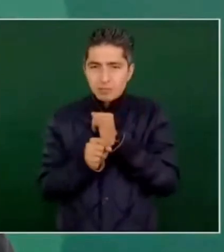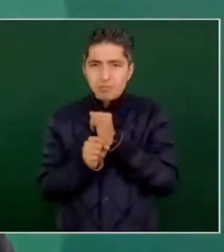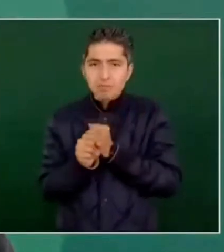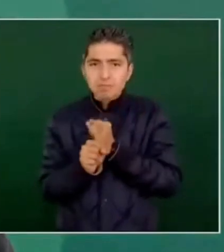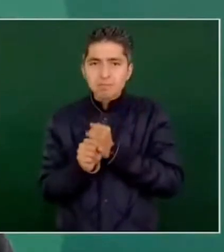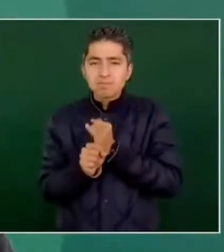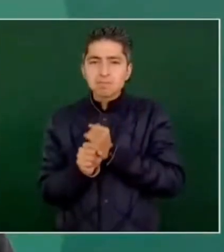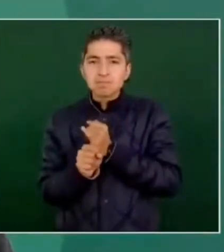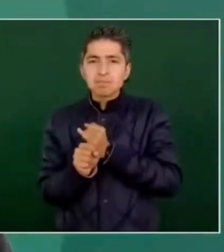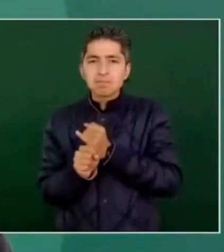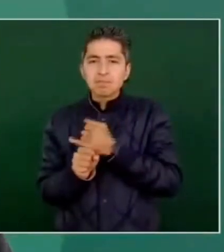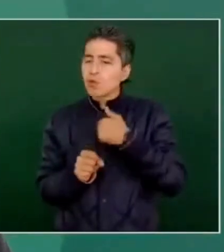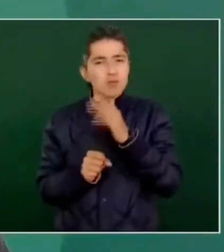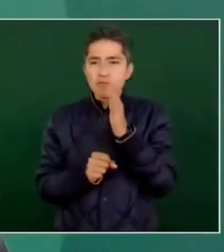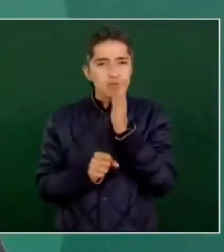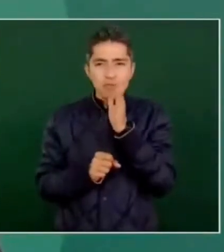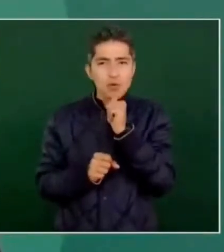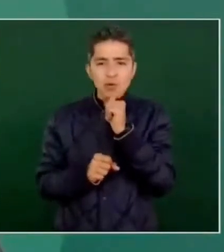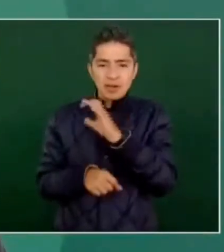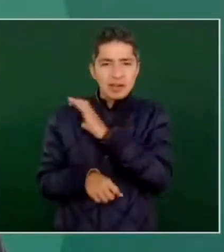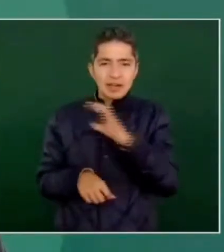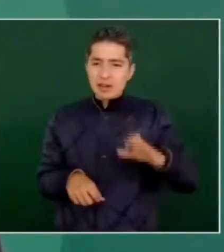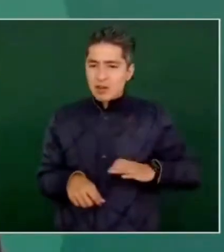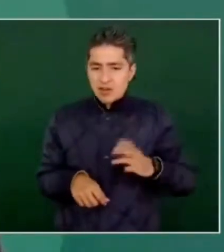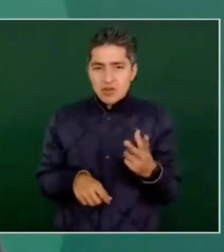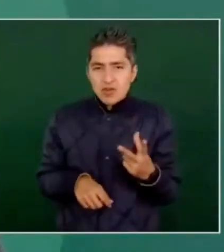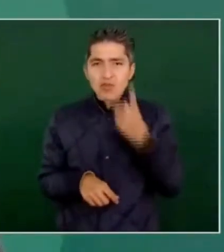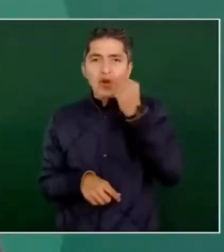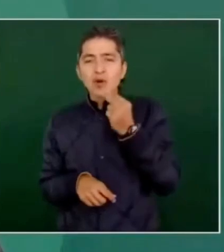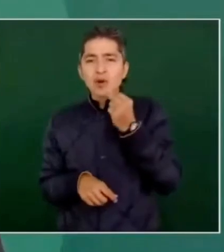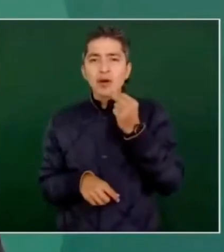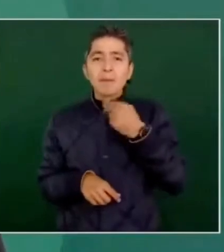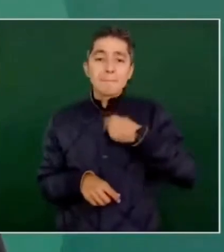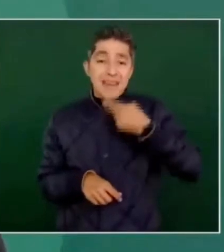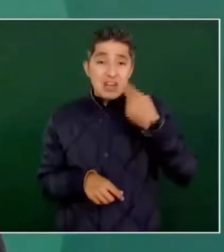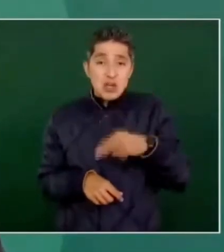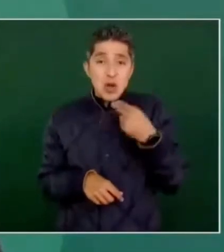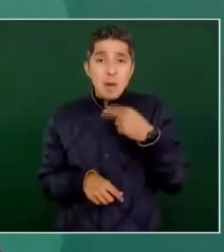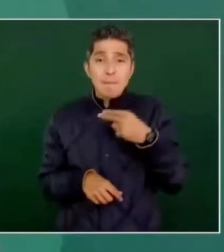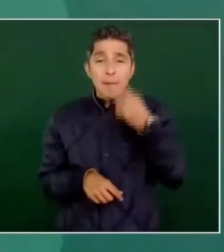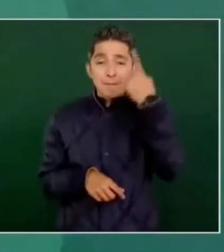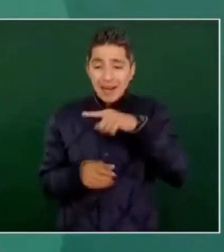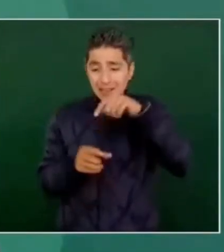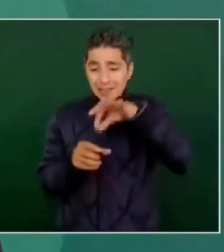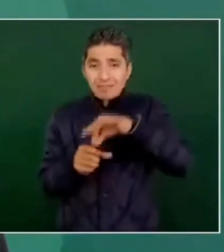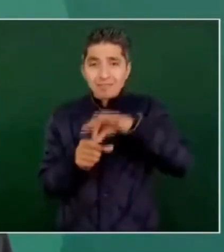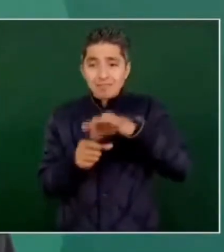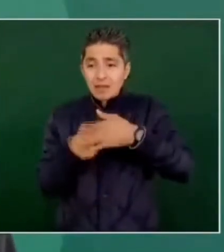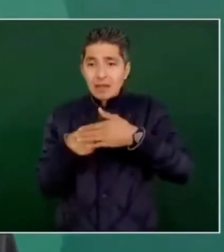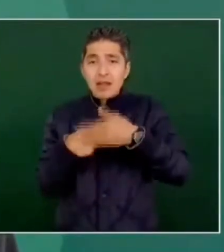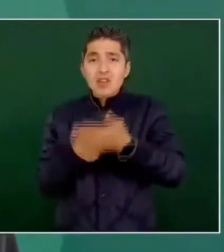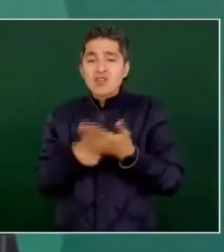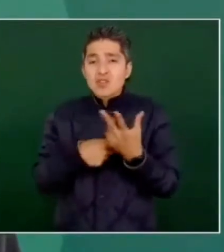y no pudiera ser candidato, que mi nombre no apareciera en la boleta.